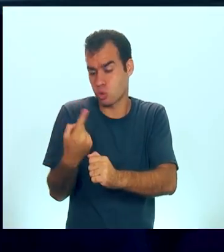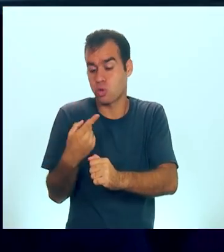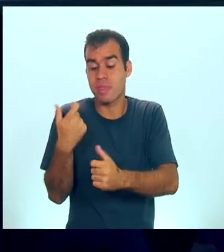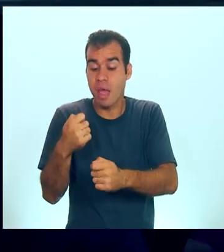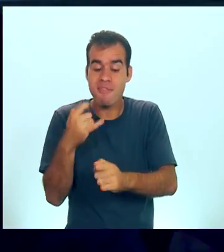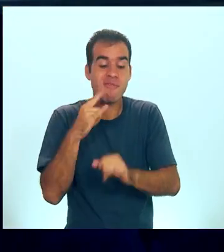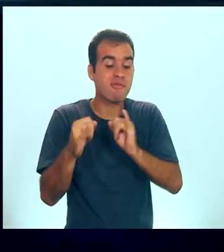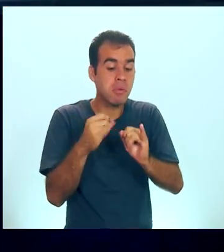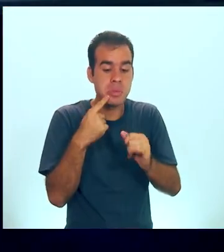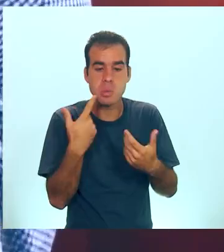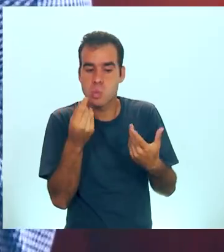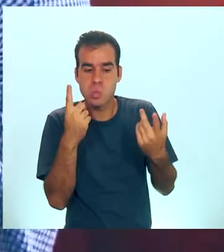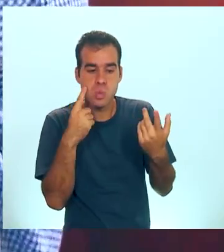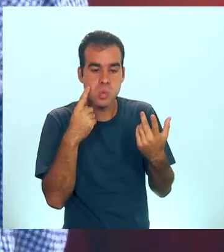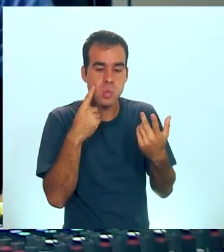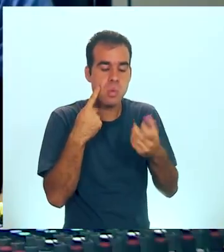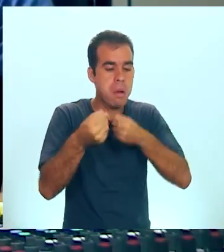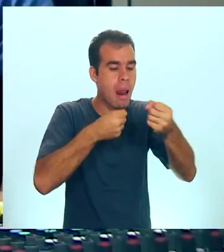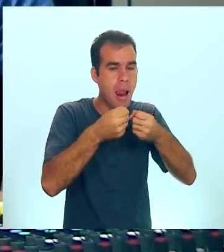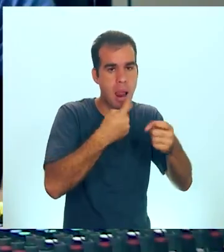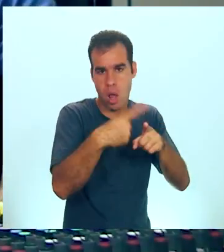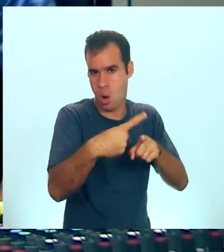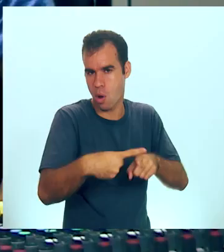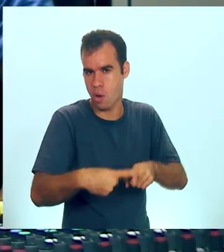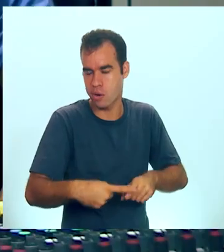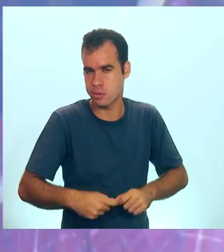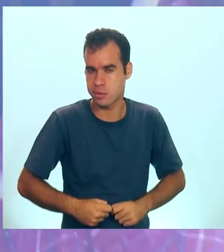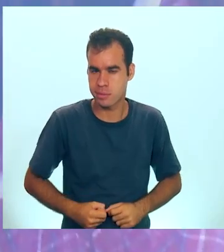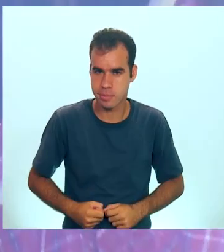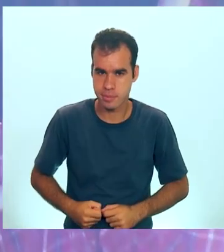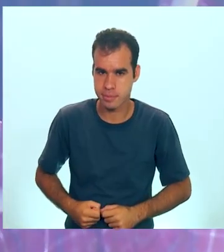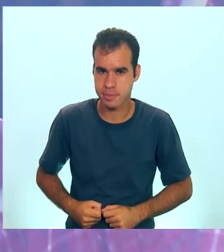era combatir con información.